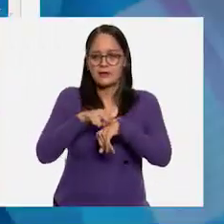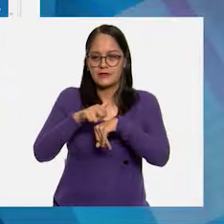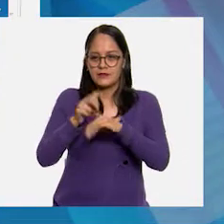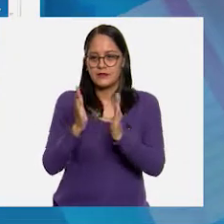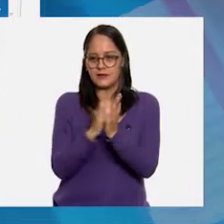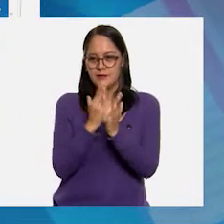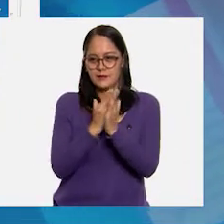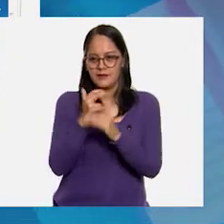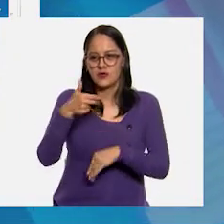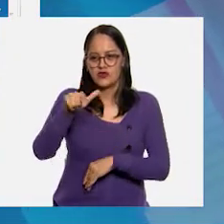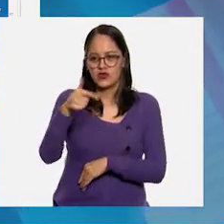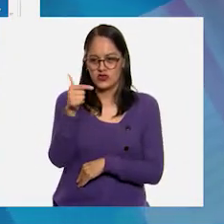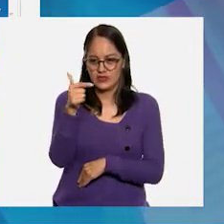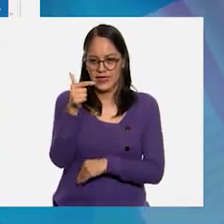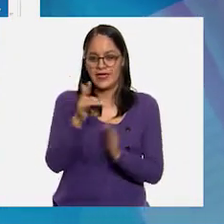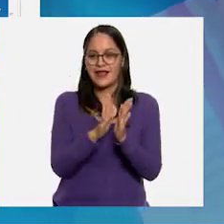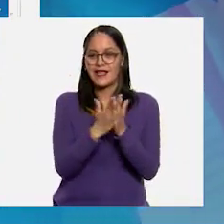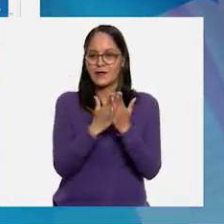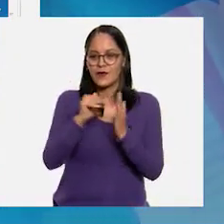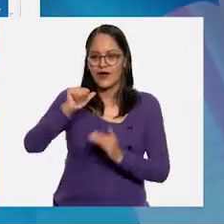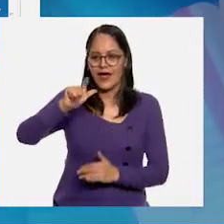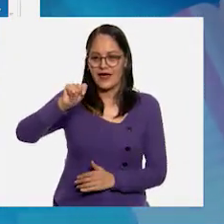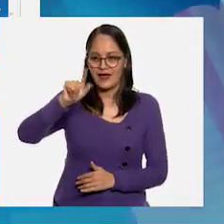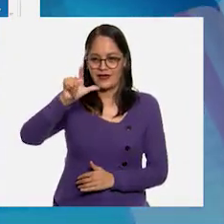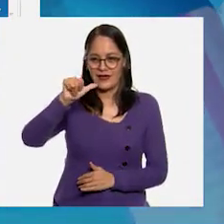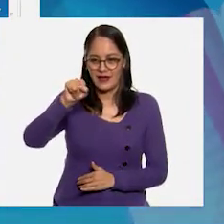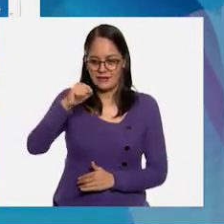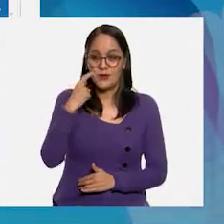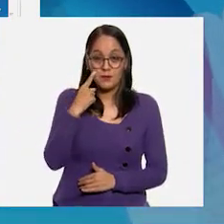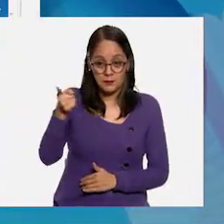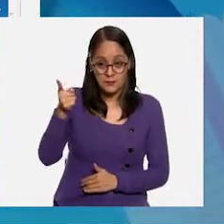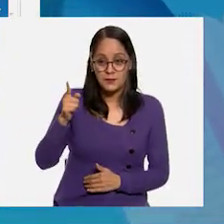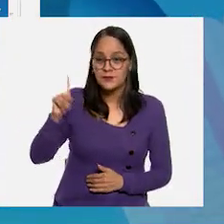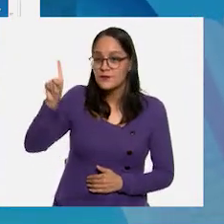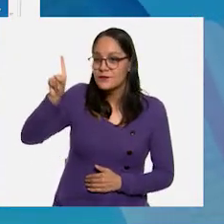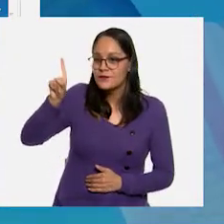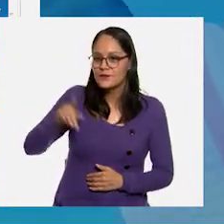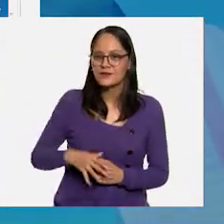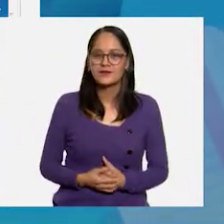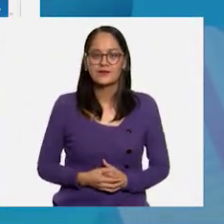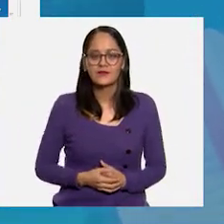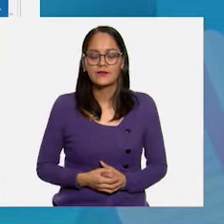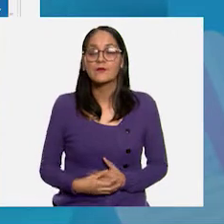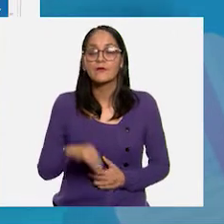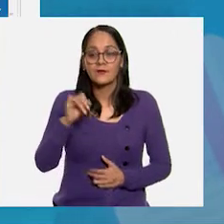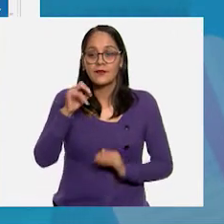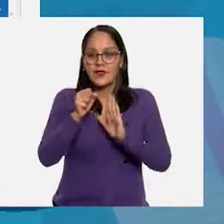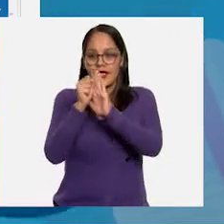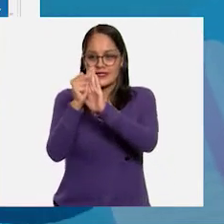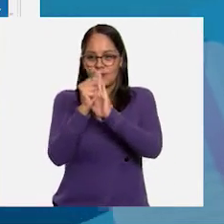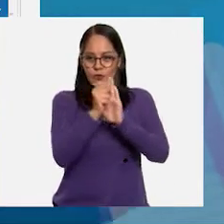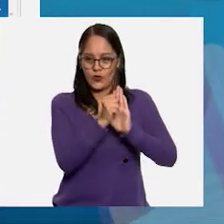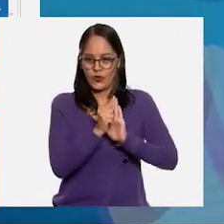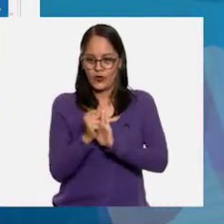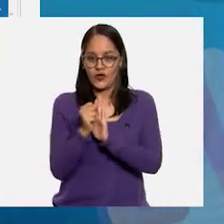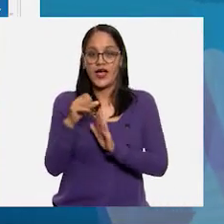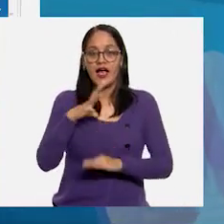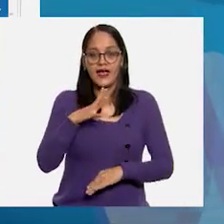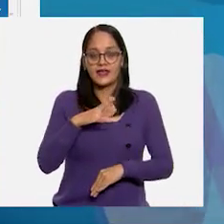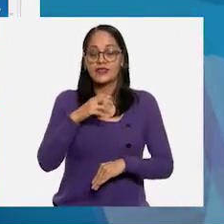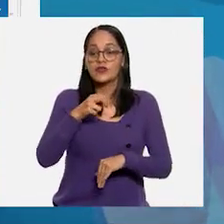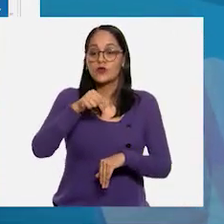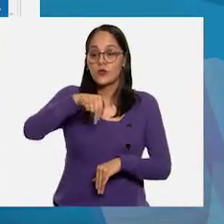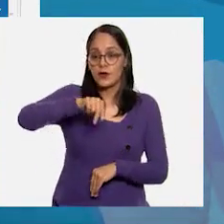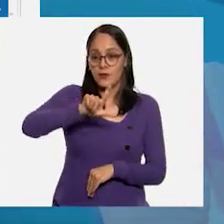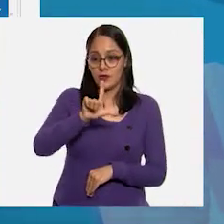del Atlas de México. A ver. Está apareciendo en pantalla. Según la simbología, casi todo el estado de Nuevo